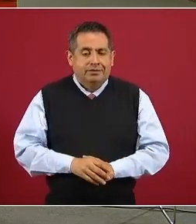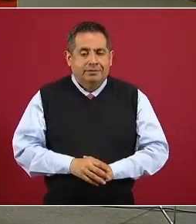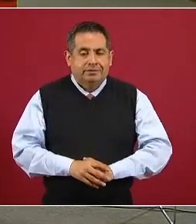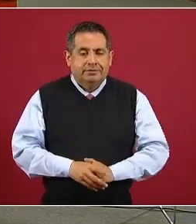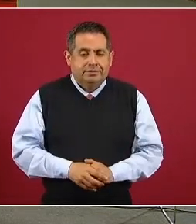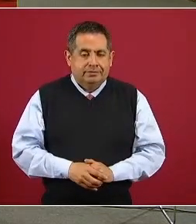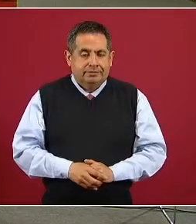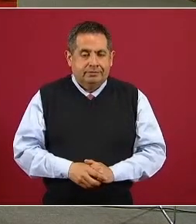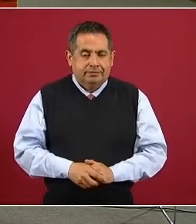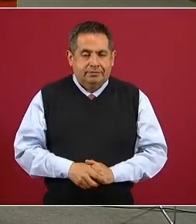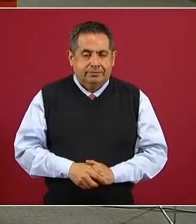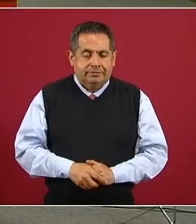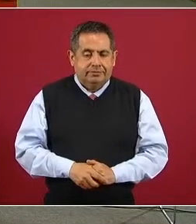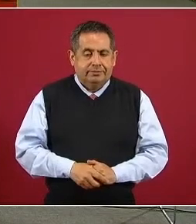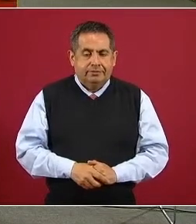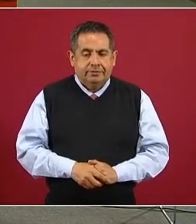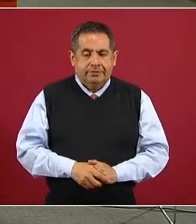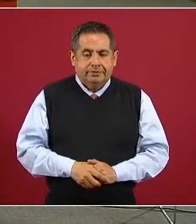Sí.